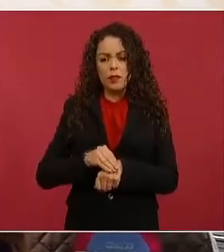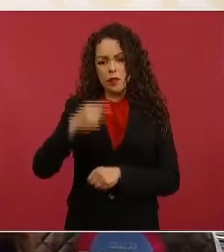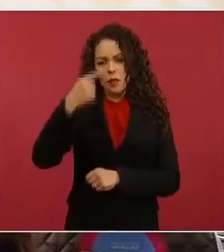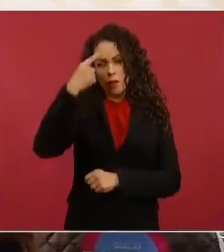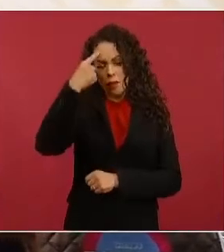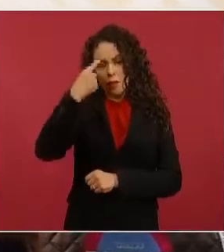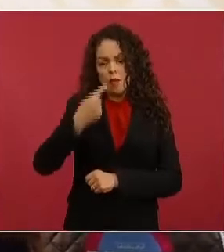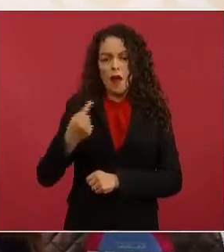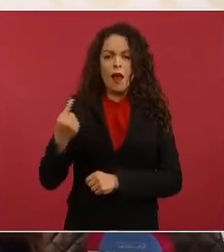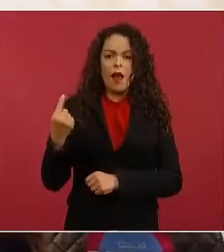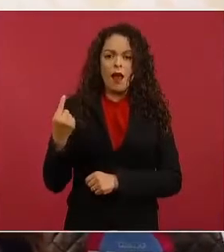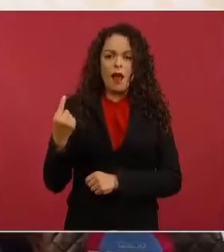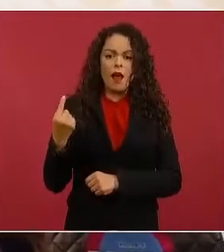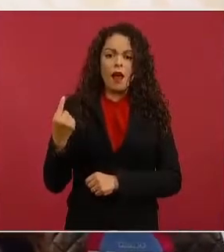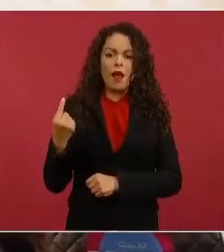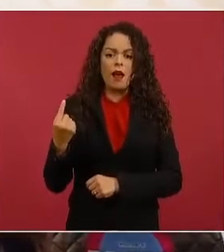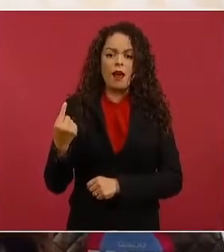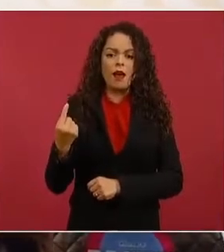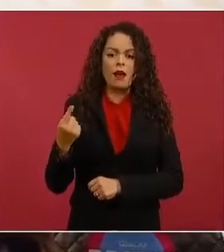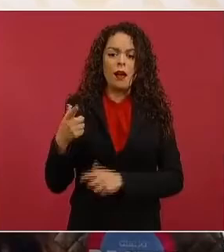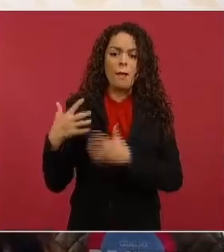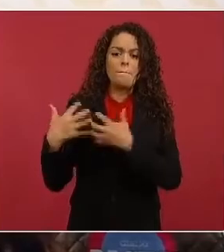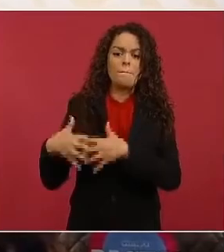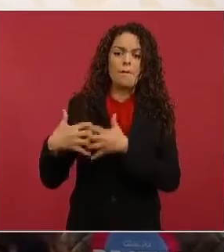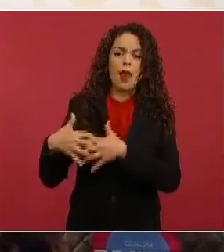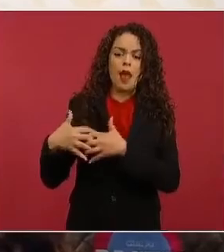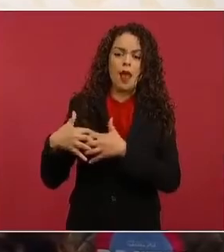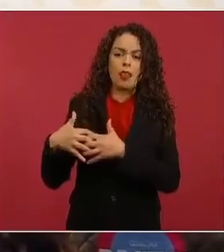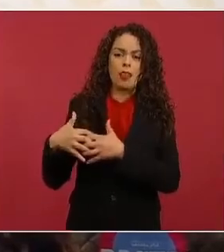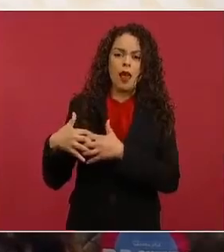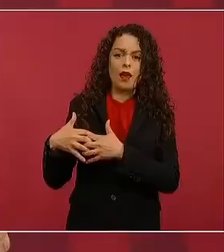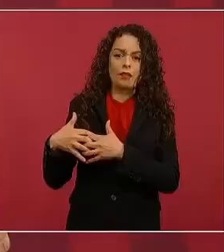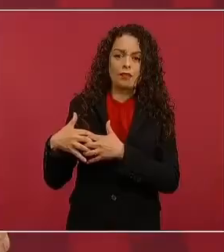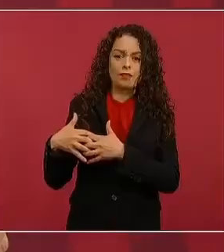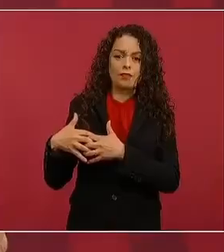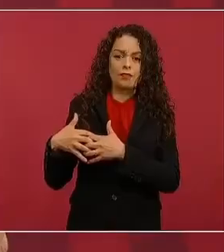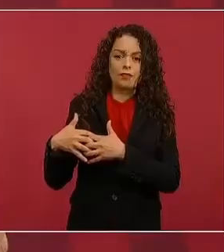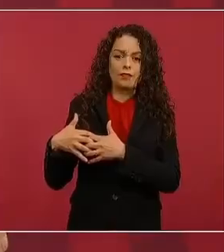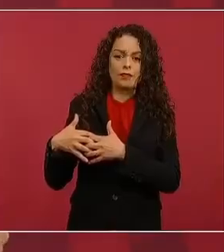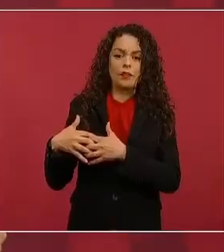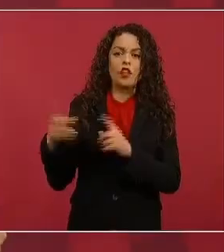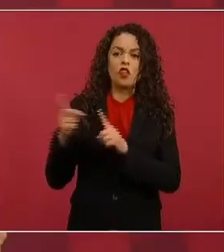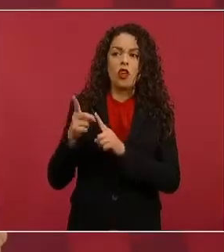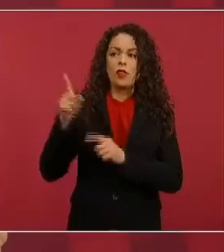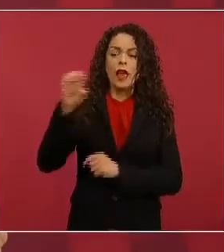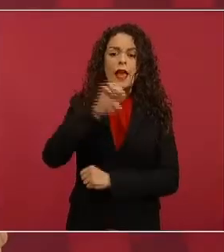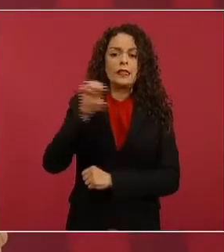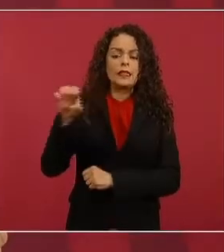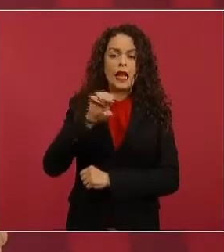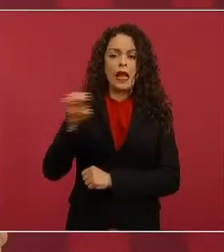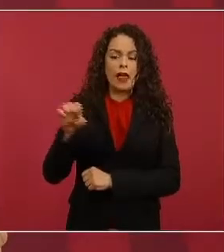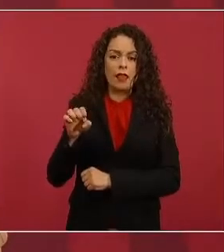para una planta de licuefacción, precisamente, en Ensenada.